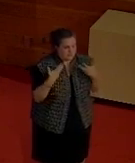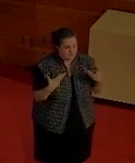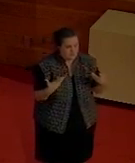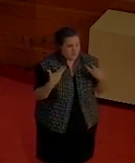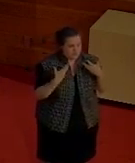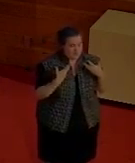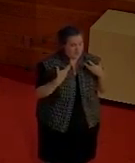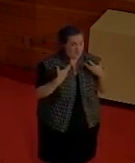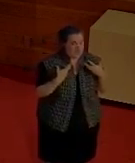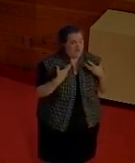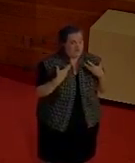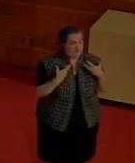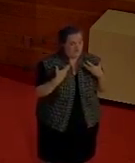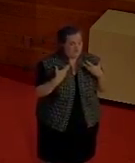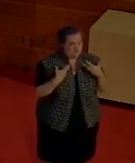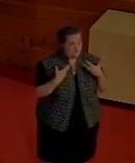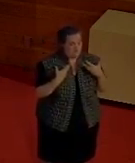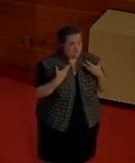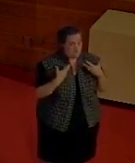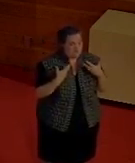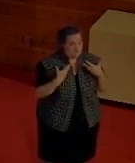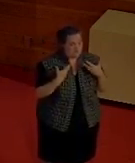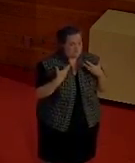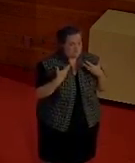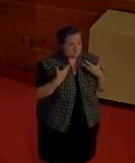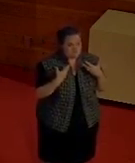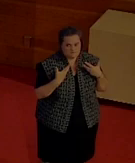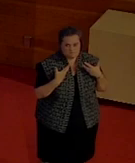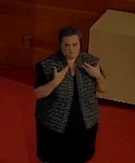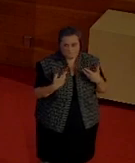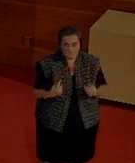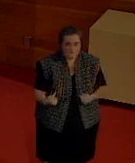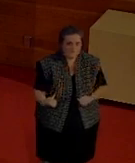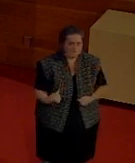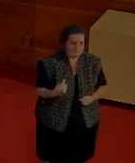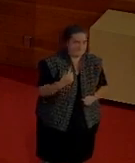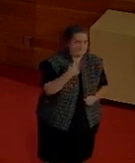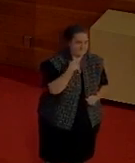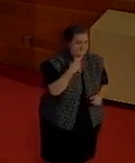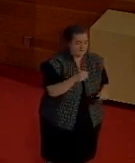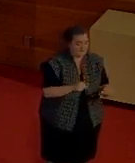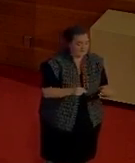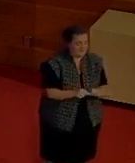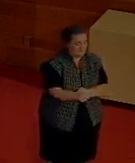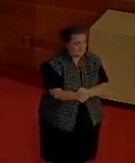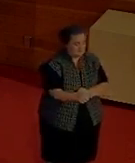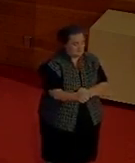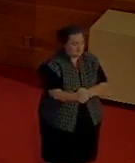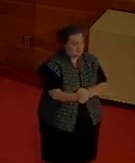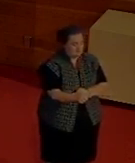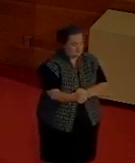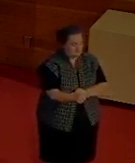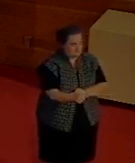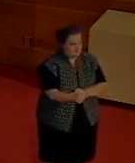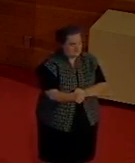tanto es a partir de la de la derrota aplastante no es que te quieras alinear conmigo en términos de compartimos una preocupación No no es